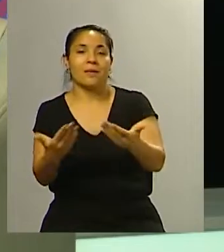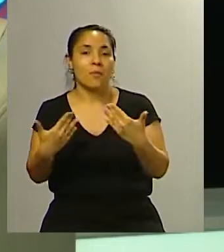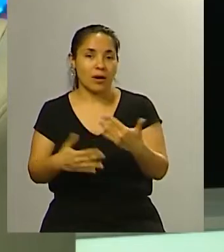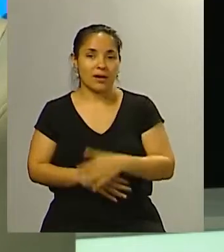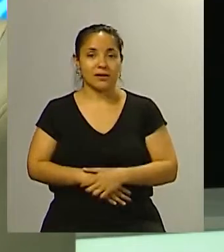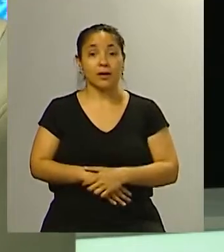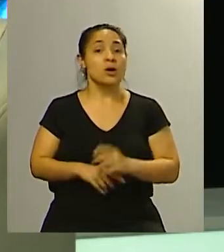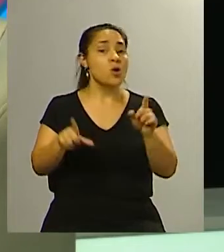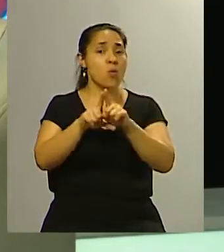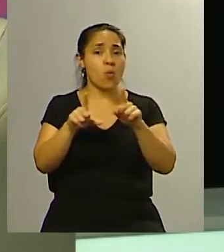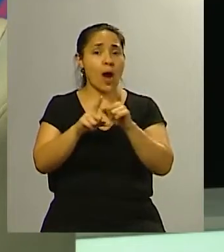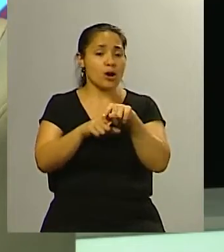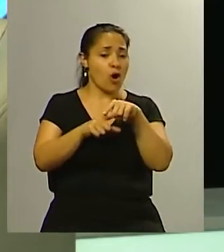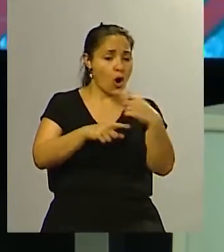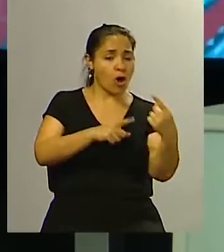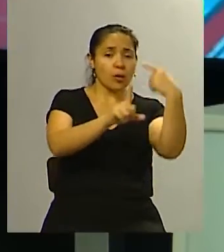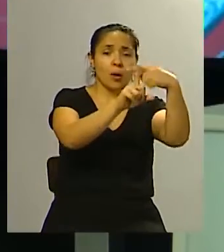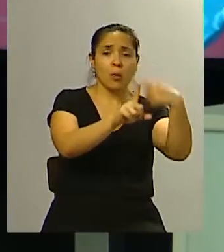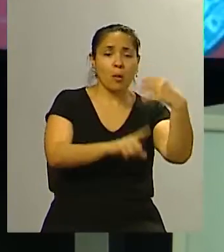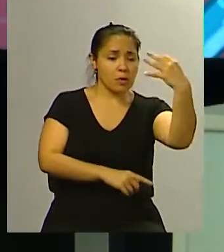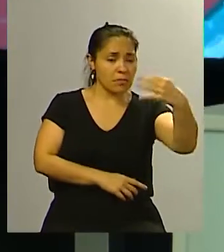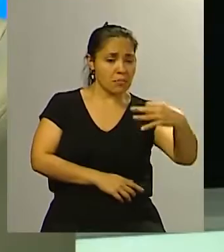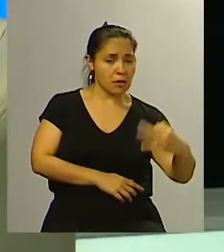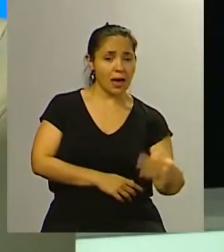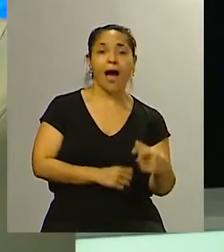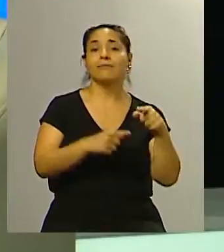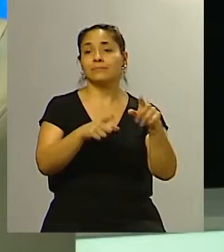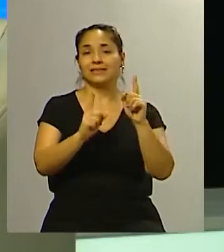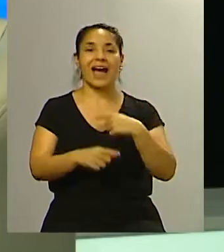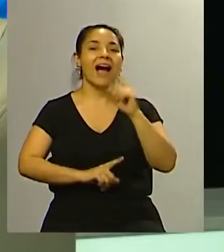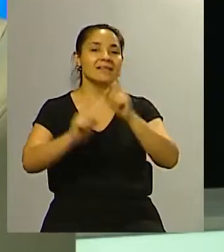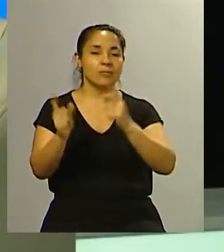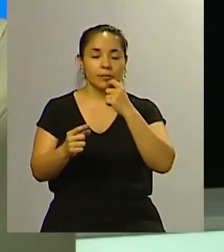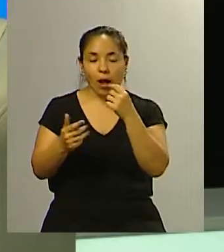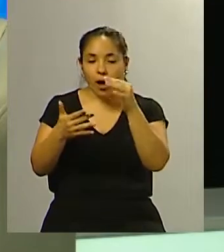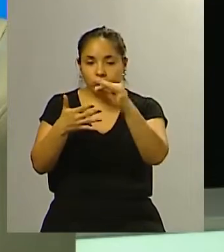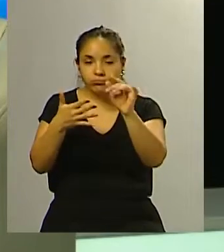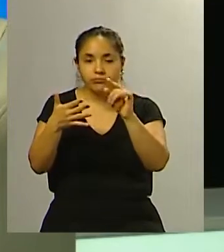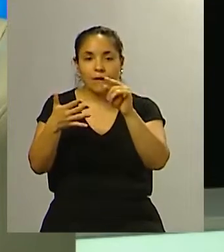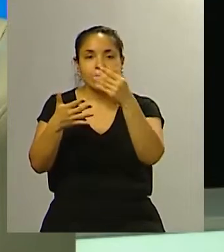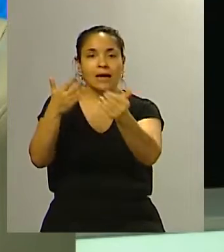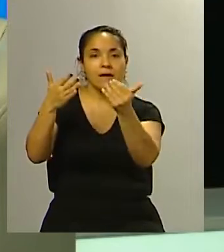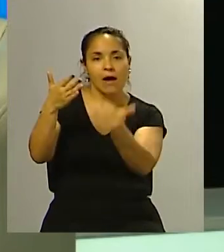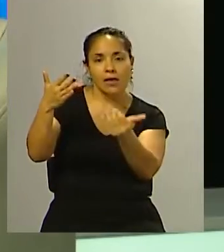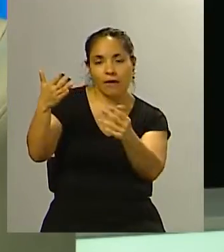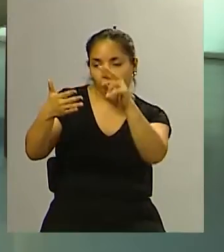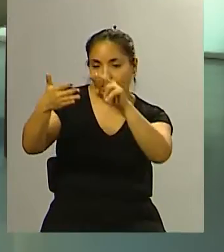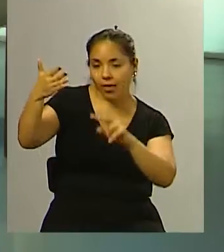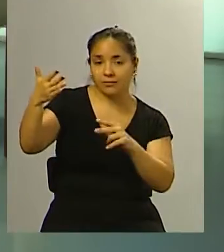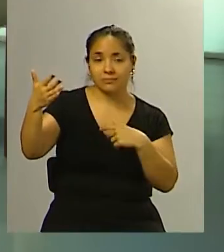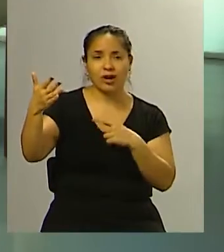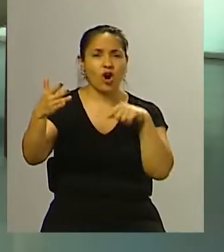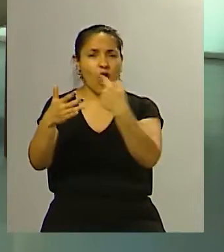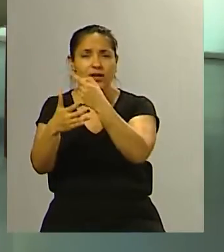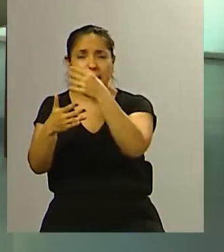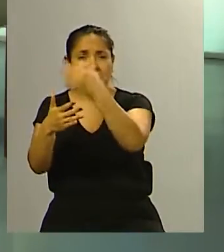todo eso que nos dio bien, que nos resultó bien, porque a veces vamos solamente al error y dejamos de lado lo que estuvo bien, entonces se pierde después